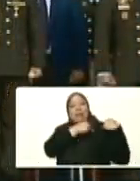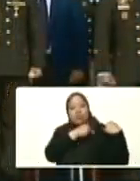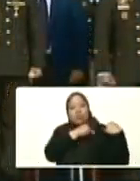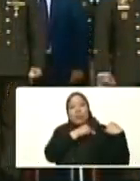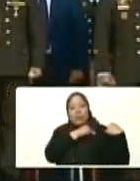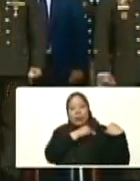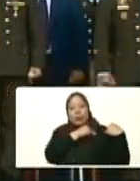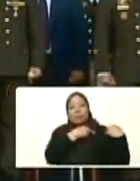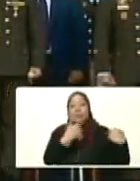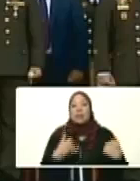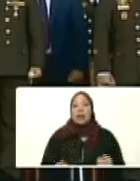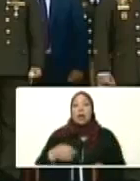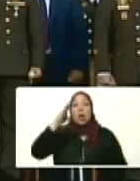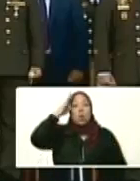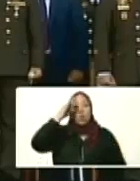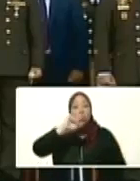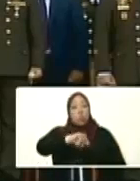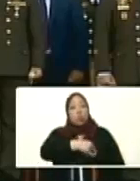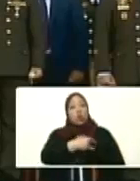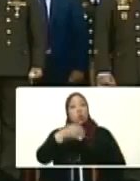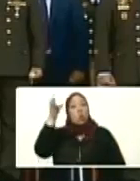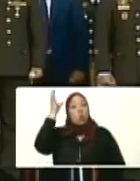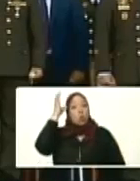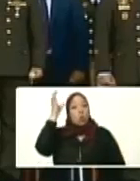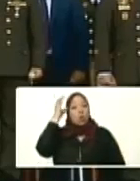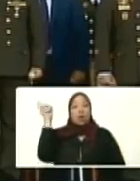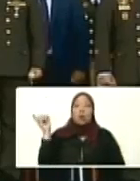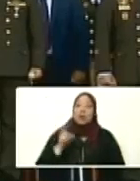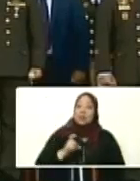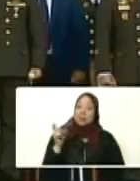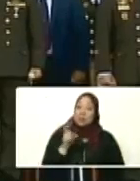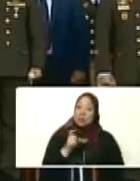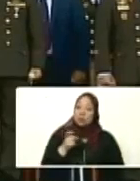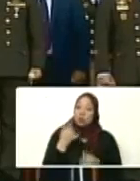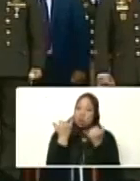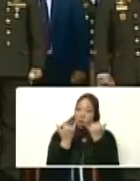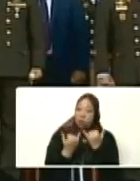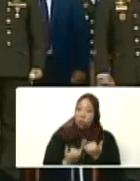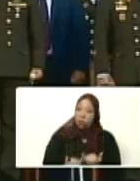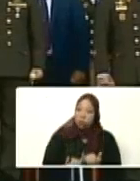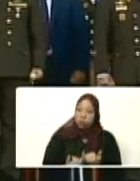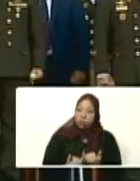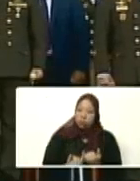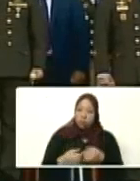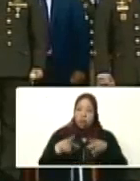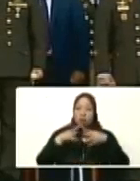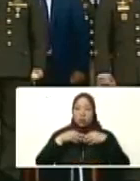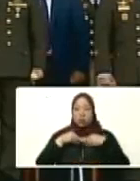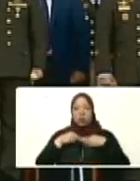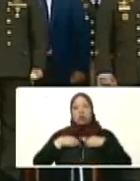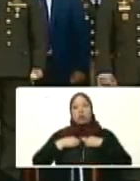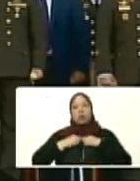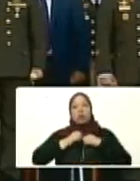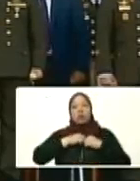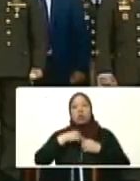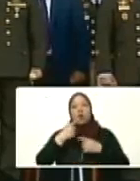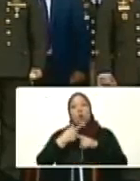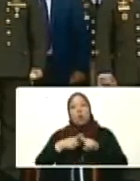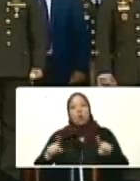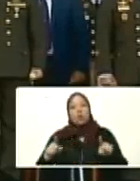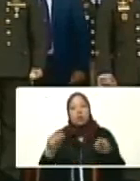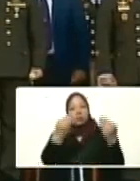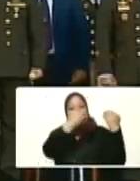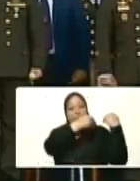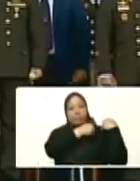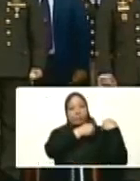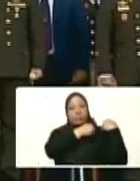Militar Bolivariana de Venezuela nos dio los conocimientos necesarios y es momento de asumir otra responsabilidad. Este momento,